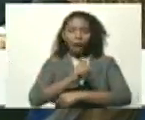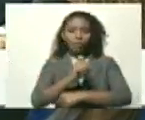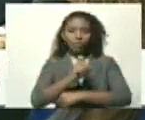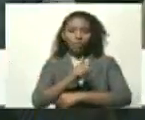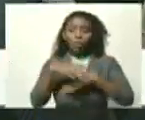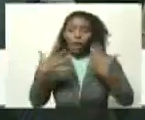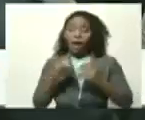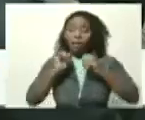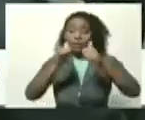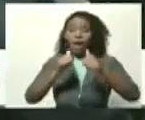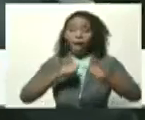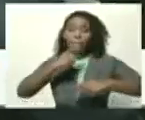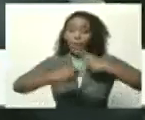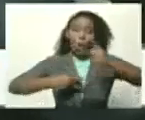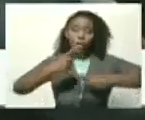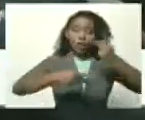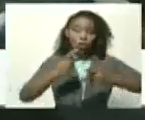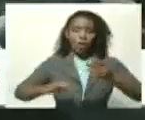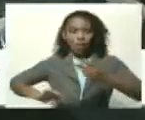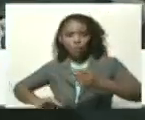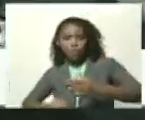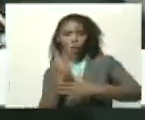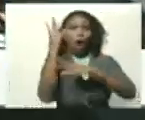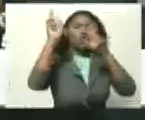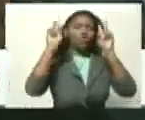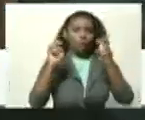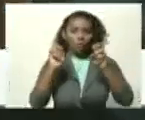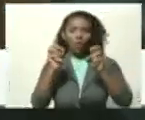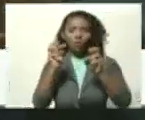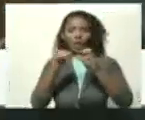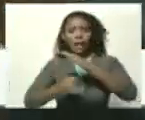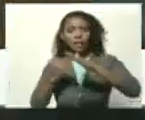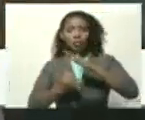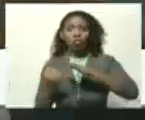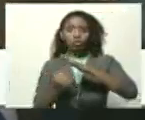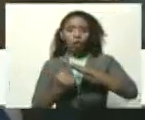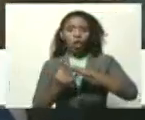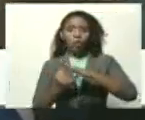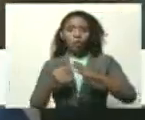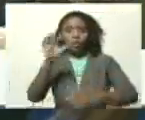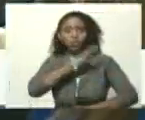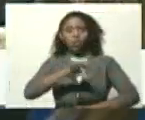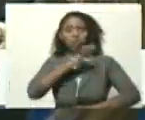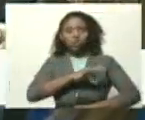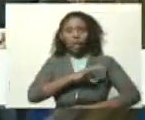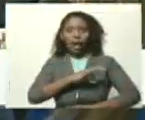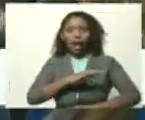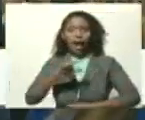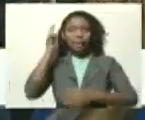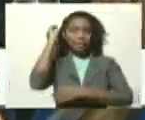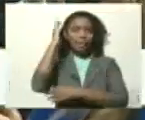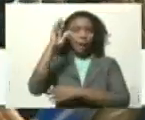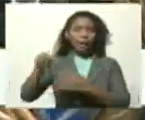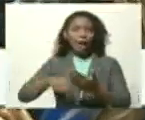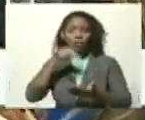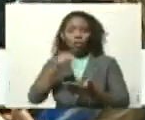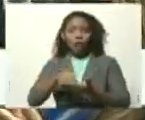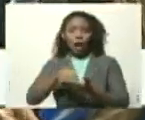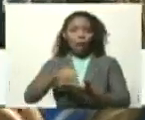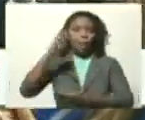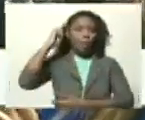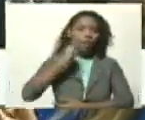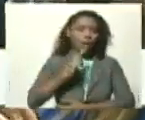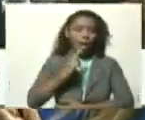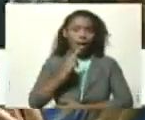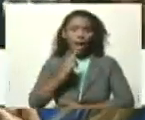de que se iniciara el proceso de refundación, de reinstitucionalización de la soberana Asamblea Nacional Bolivariana,